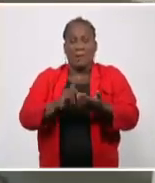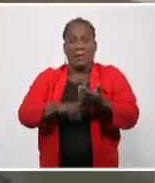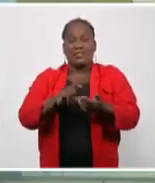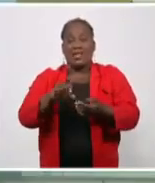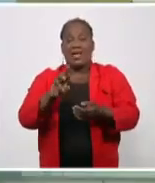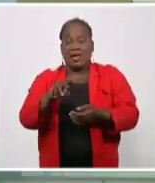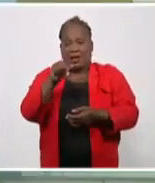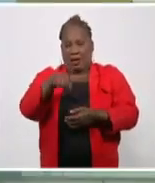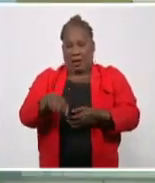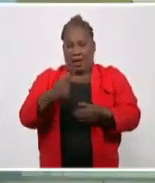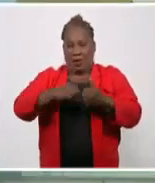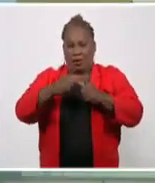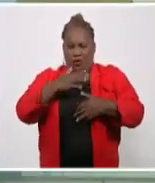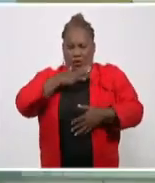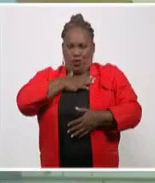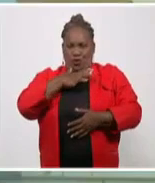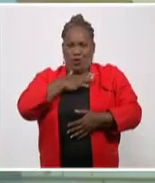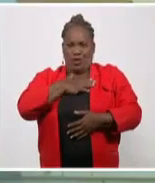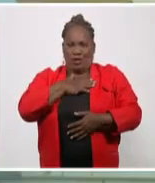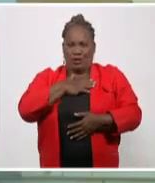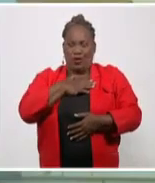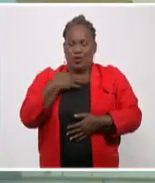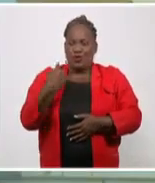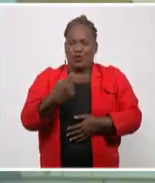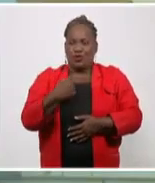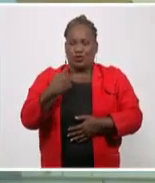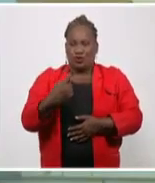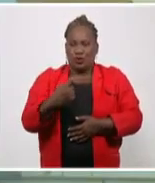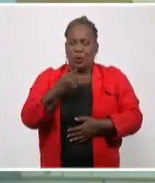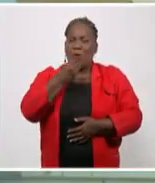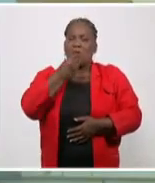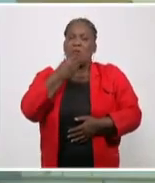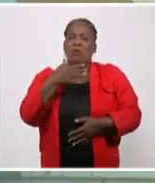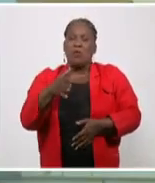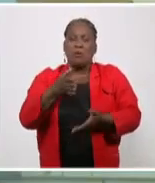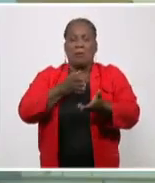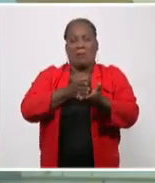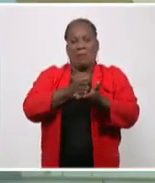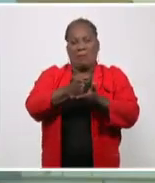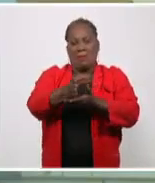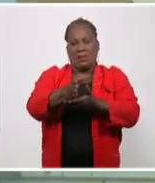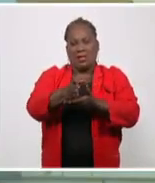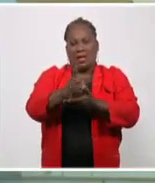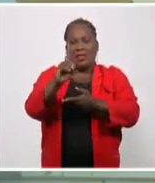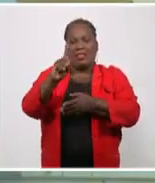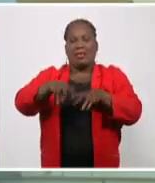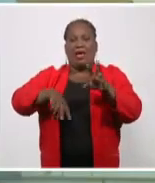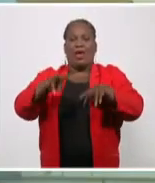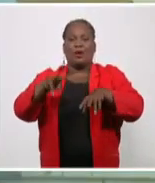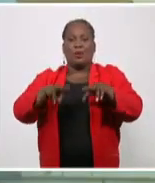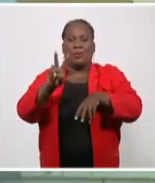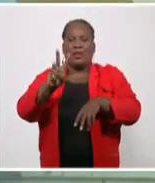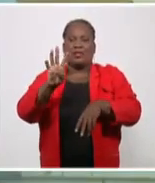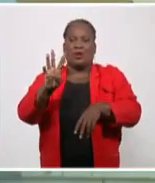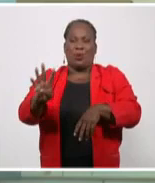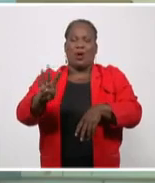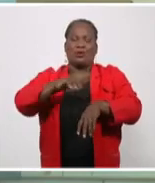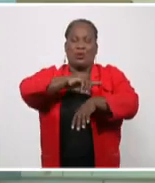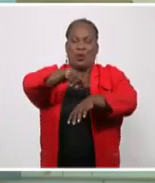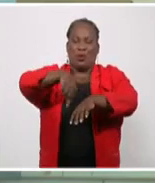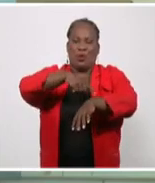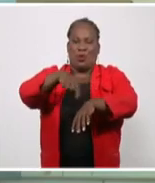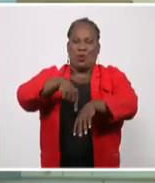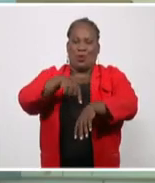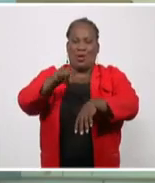laboratorio. Significa que vamos a tener la posibilidad de mantener el diagnóstico en 24 horas. Entonces, eso es algo que